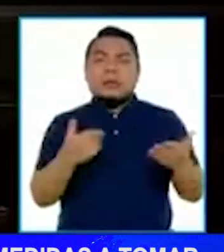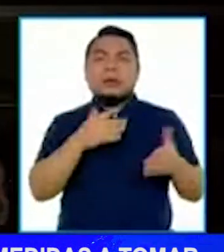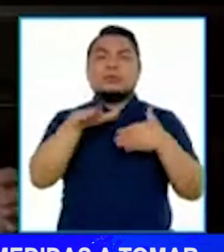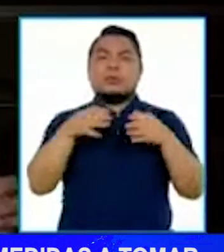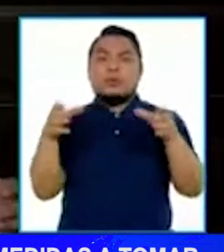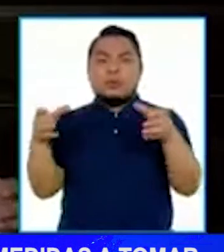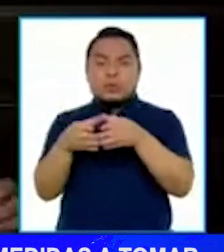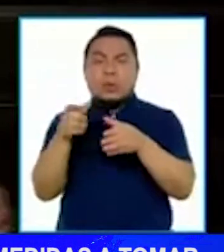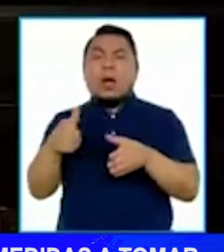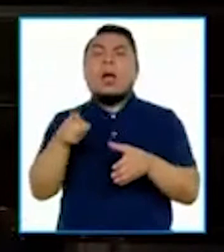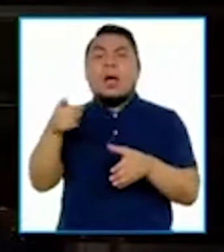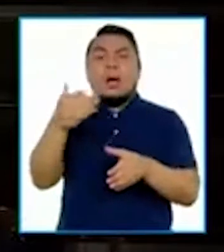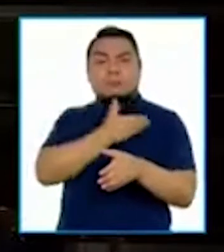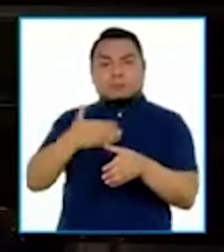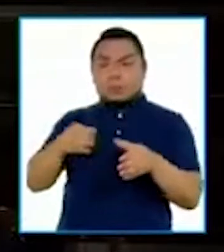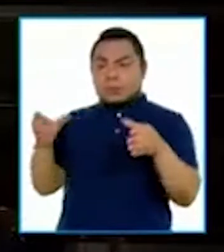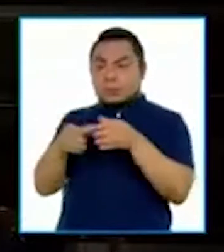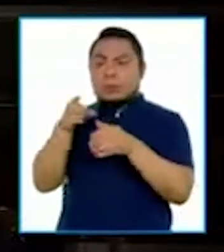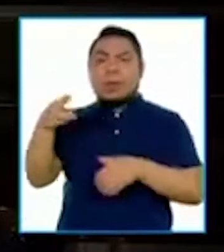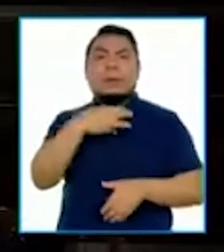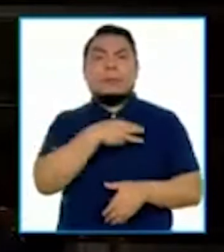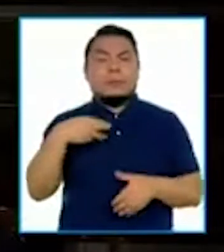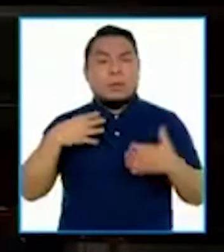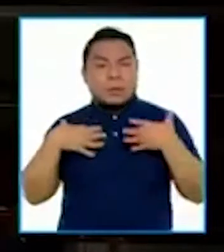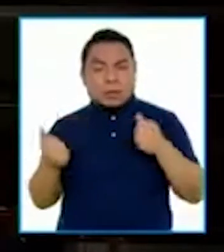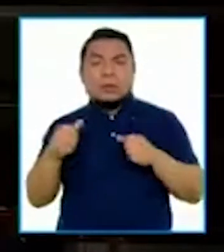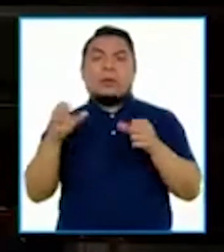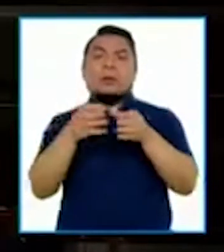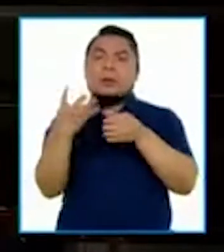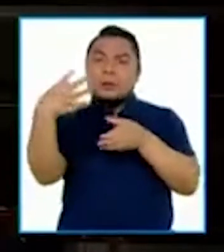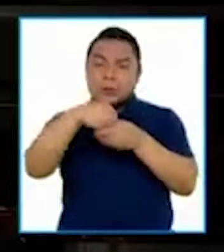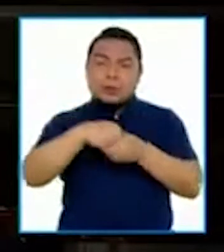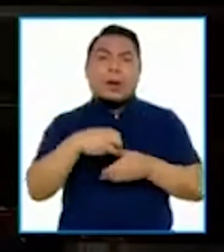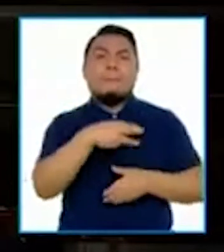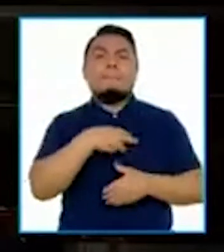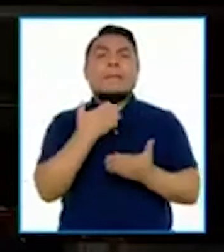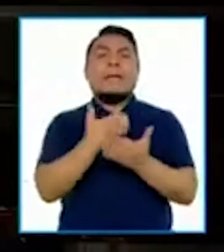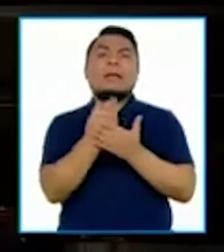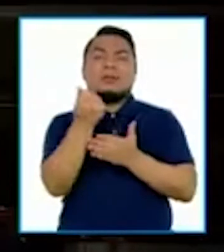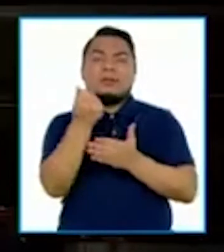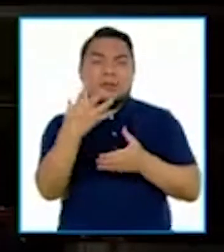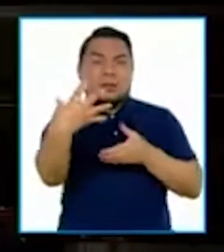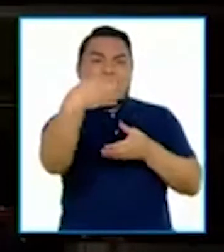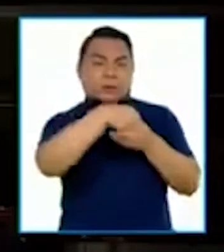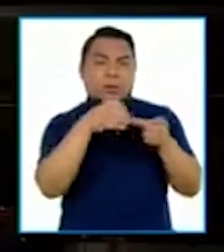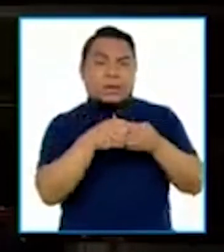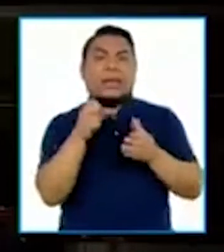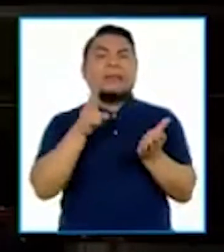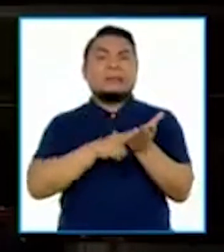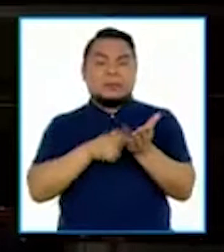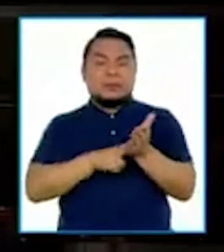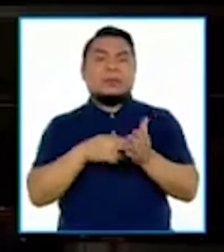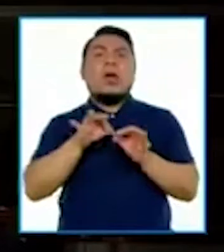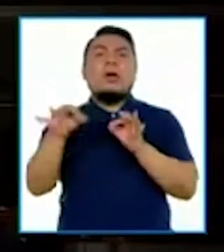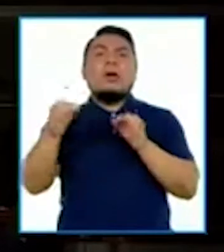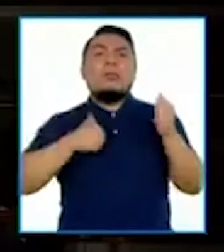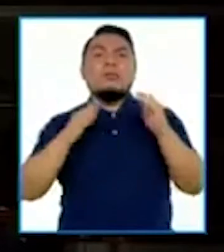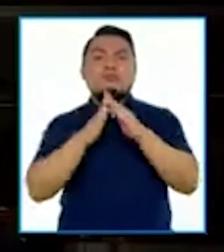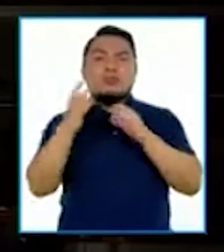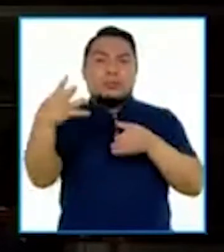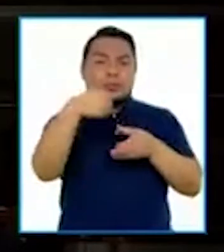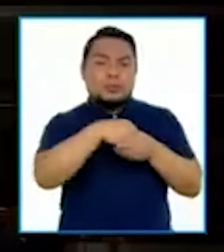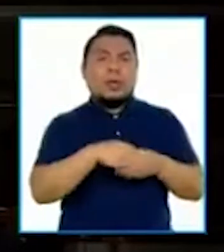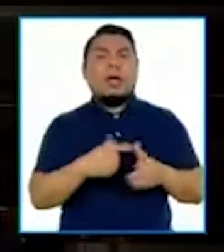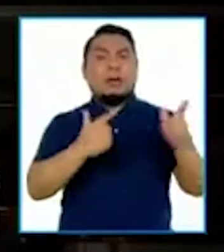que incluye a instituciones del sector público, como el Ministerio de Salud, el Ministerio de Economía y Finanzas, E-Salud, a los